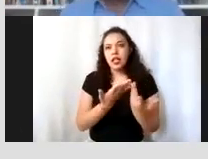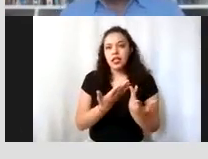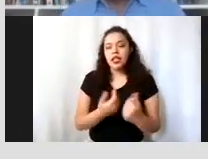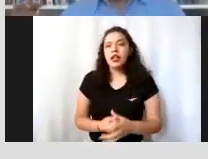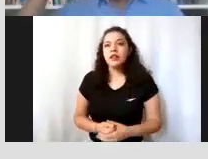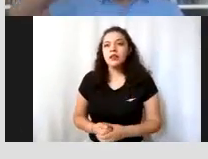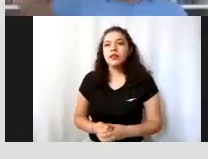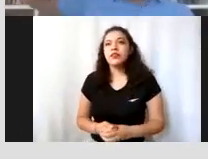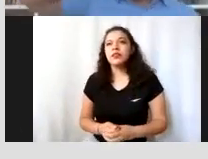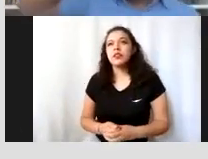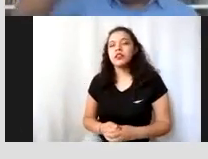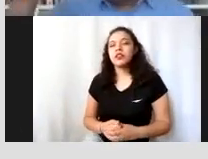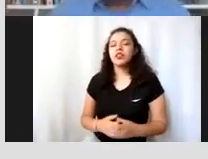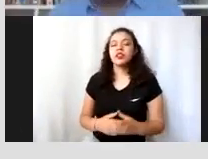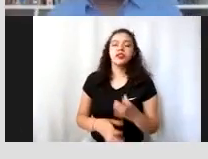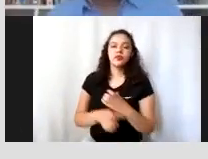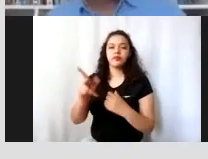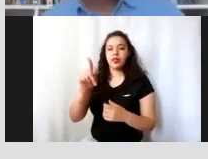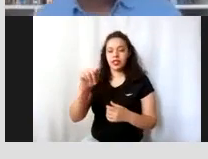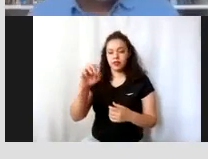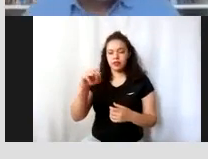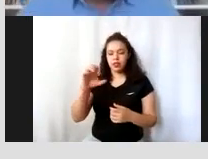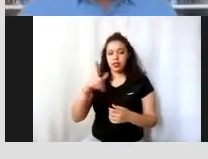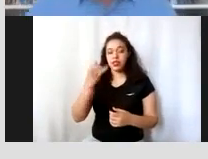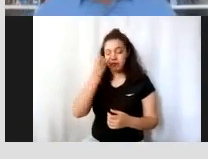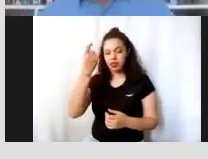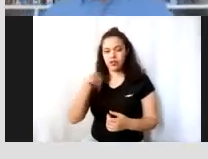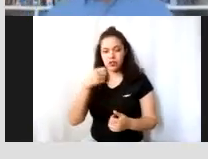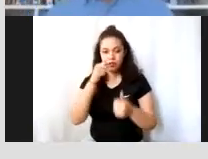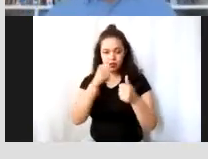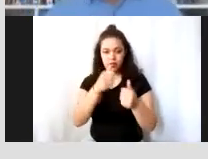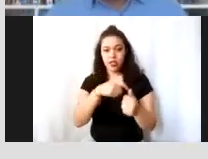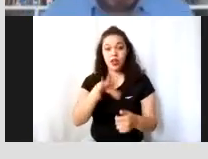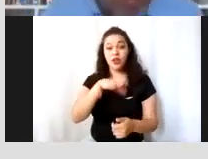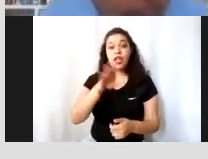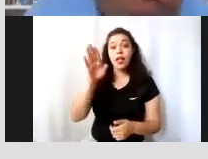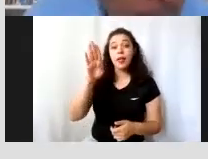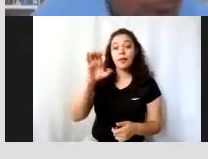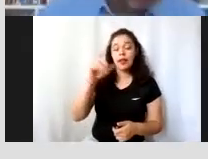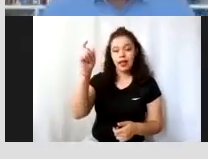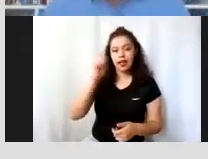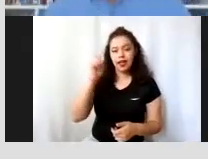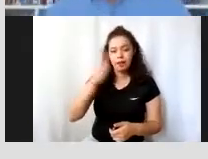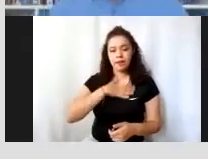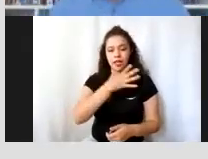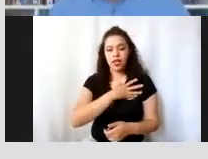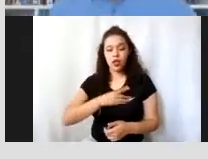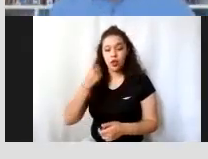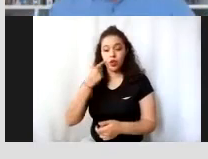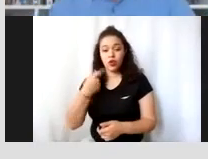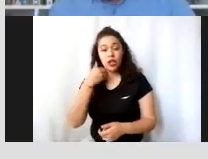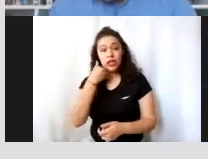datos patrimoniales. No es lo mismo. Imagínense que yo les voy a pedir asistencia y les pido una beca para mi hijo. Les digo, quiero una beca para mi